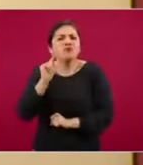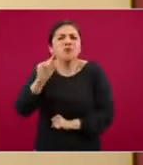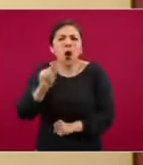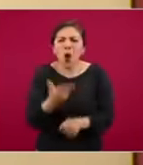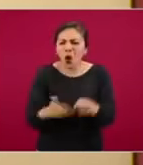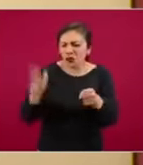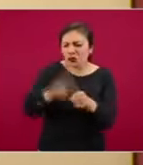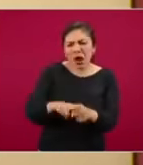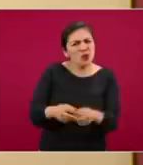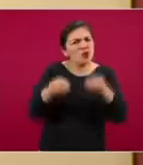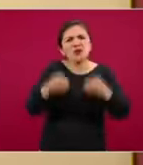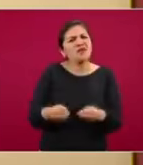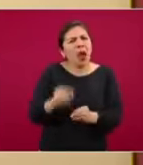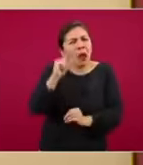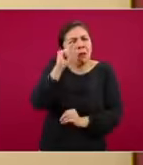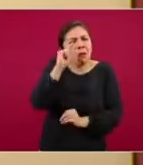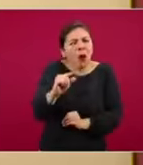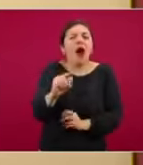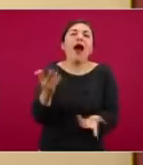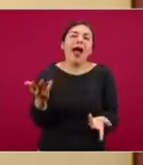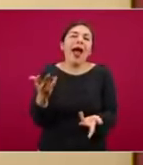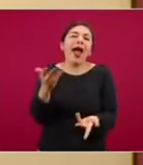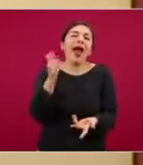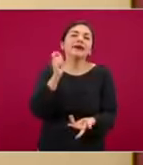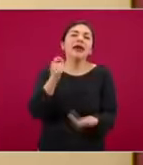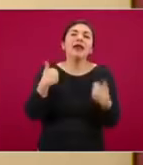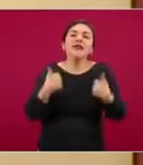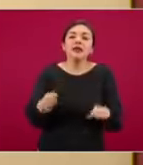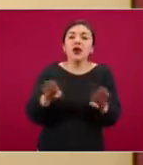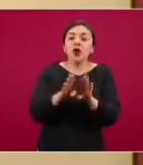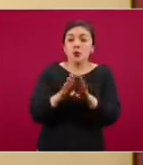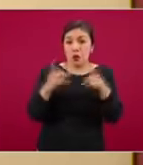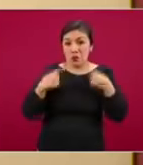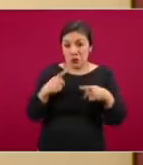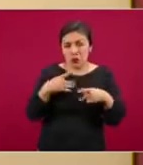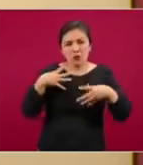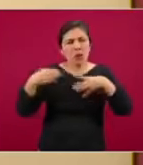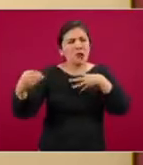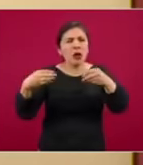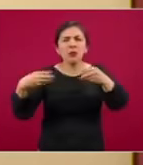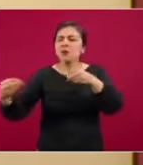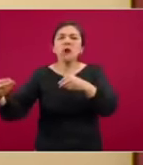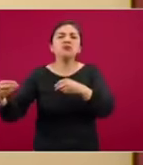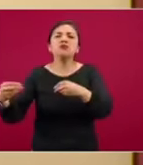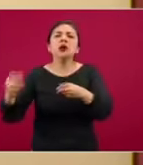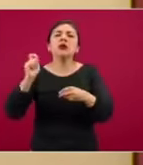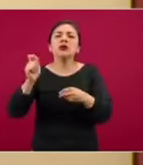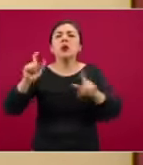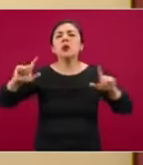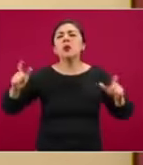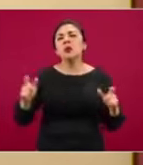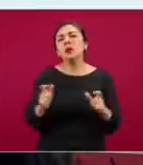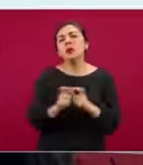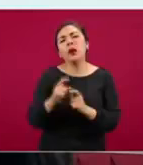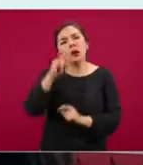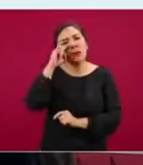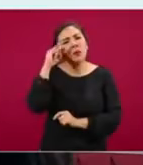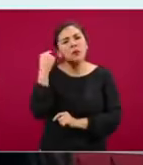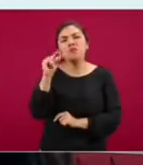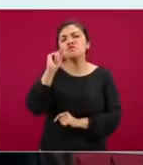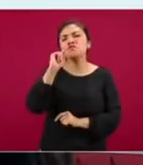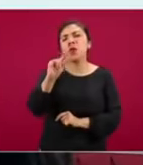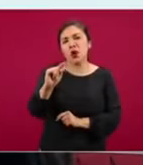ocupación hospitalaria, entonces eso también quiere decir que la transmisión y la actividad epidémica de COVID-19 en cada una de